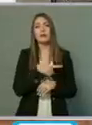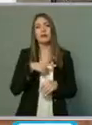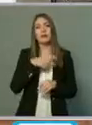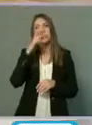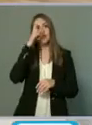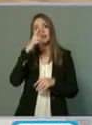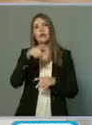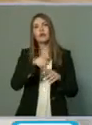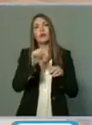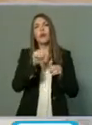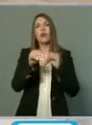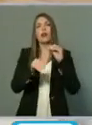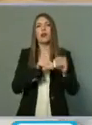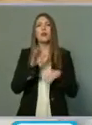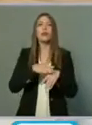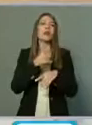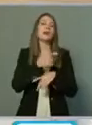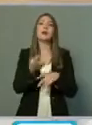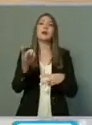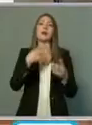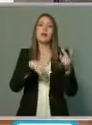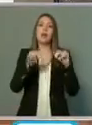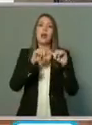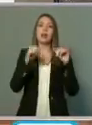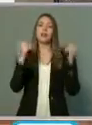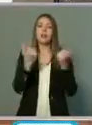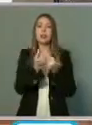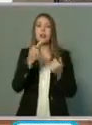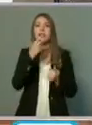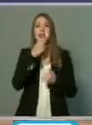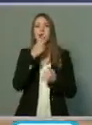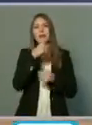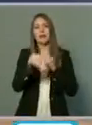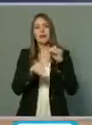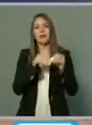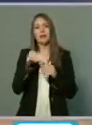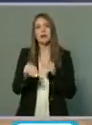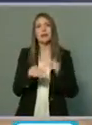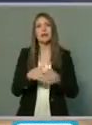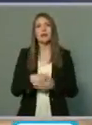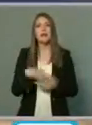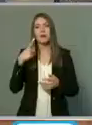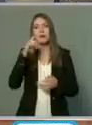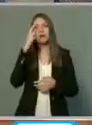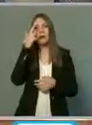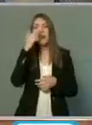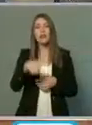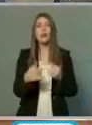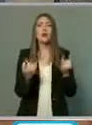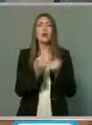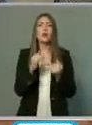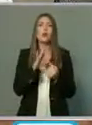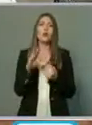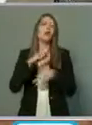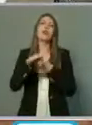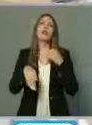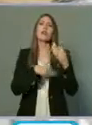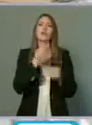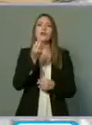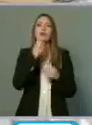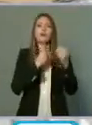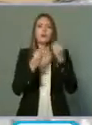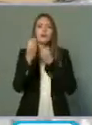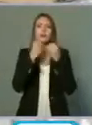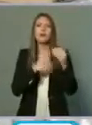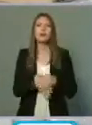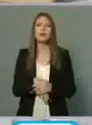de la Asociación Mexicana de Diabetes. Así Pero recuerden que esto es algo para todos. Así es, mi Pame. Esta es una opción, digo, es